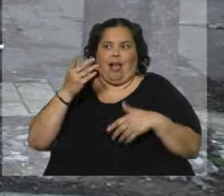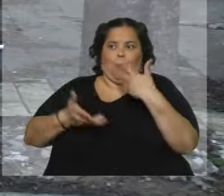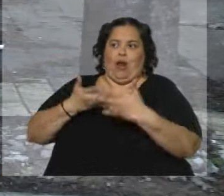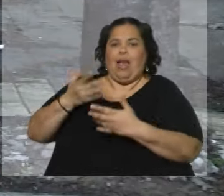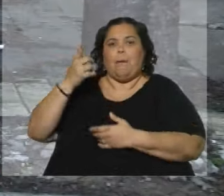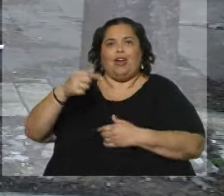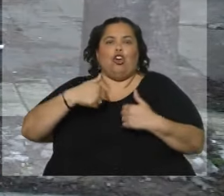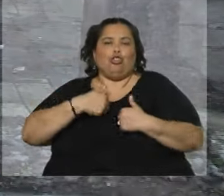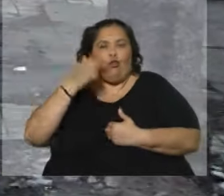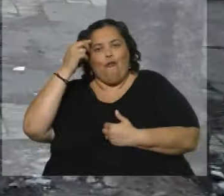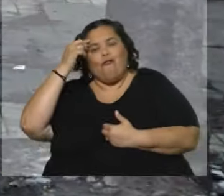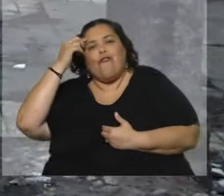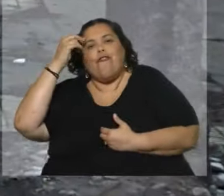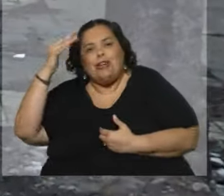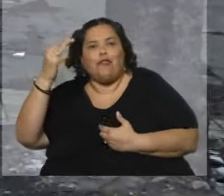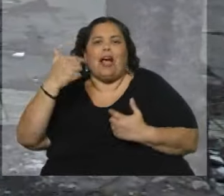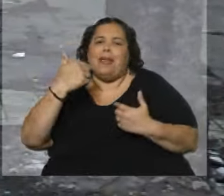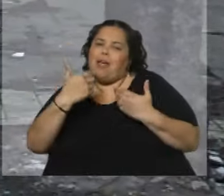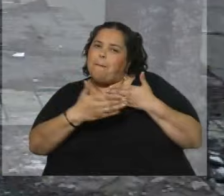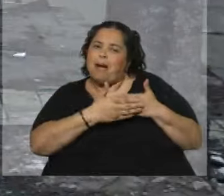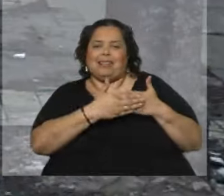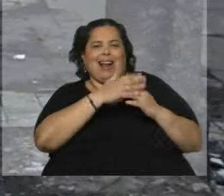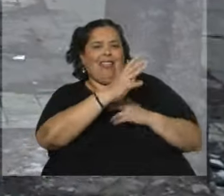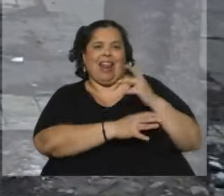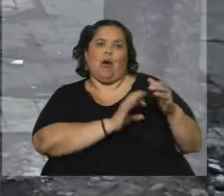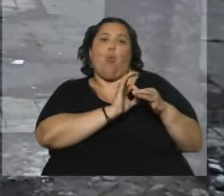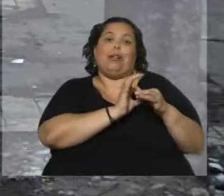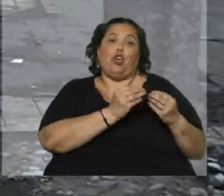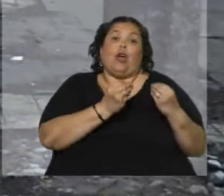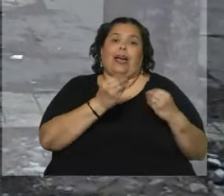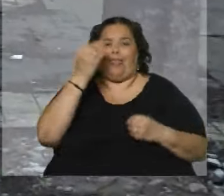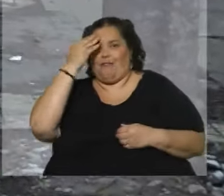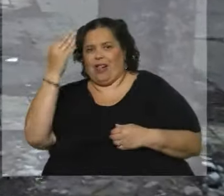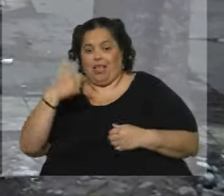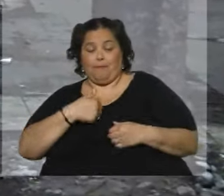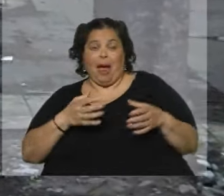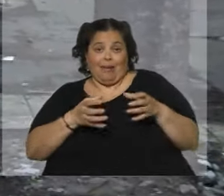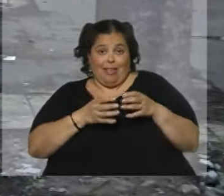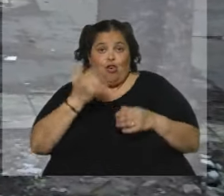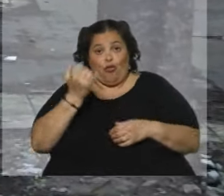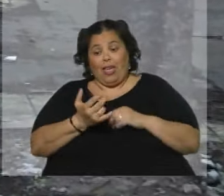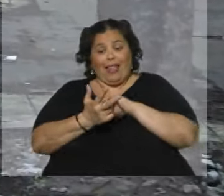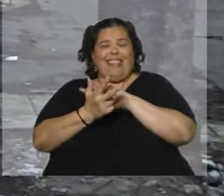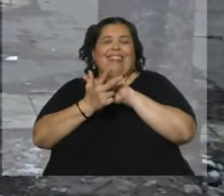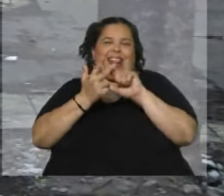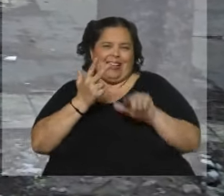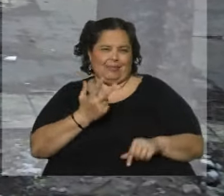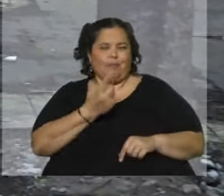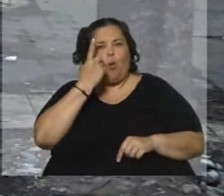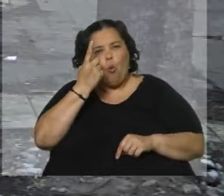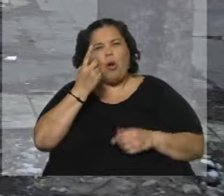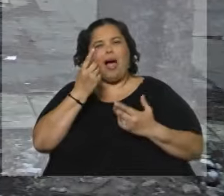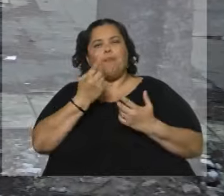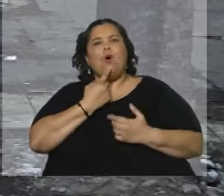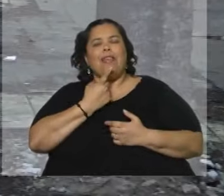cerca de la coalición que del frente. El partido tiene tres ejes. El tema ambiental, que es clave. El Uruguay no tiene una política ambiental definida. Incluso